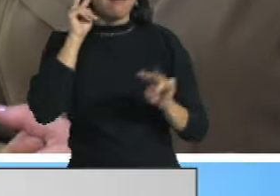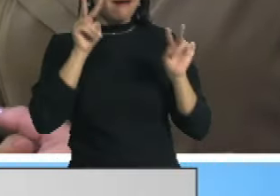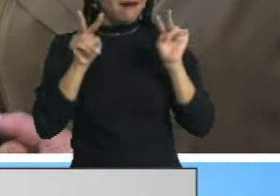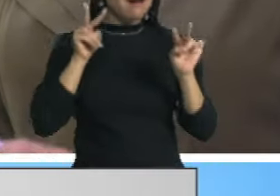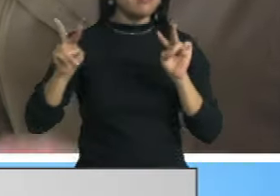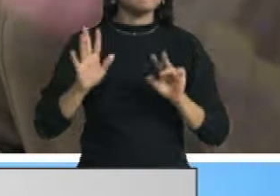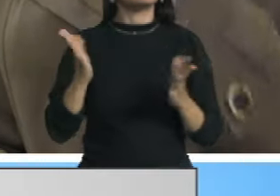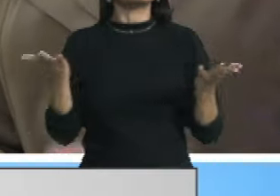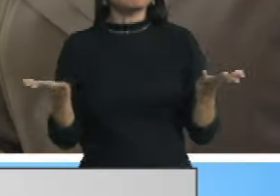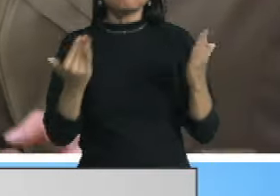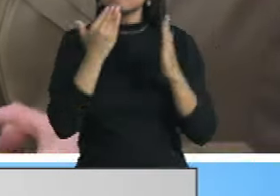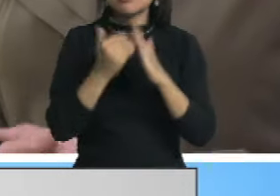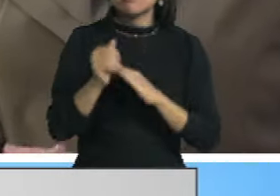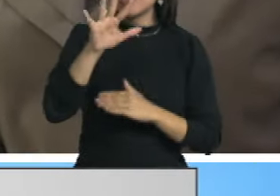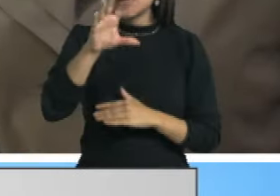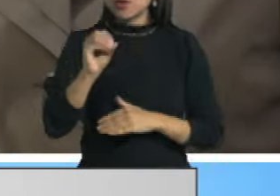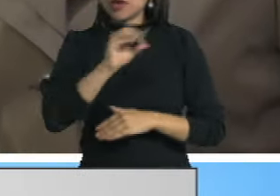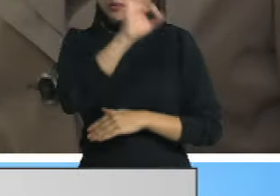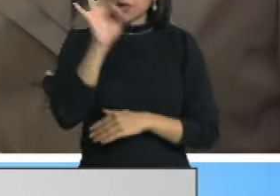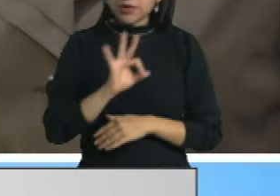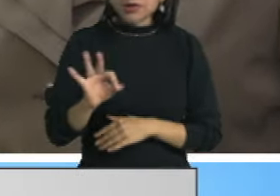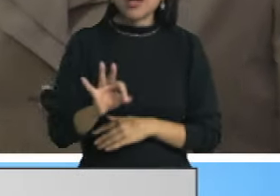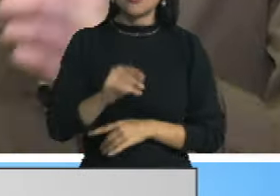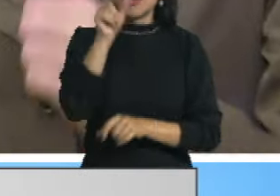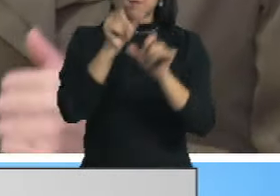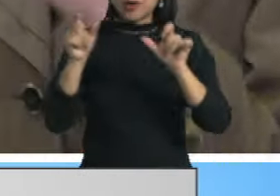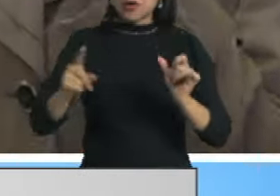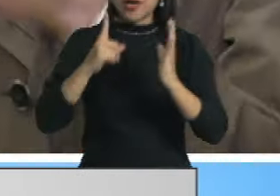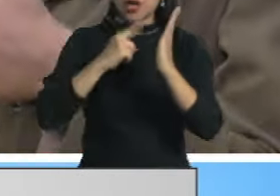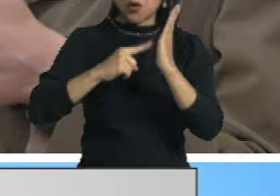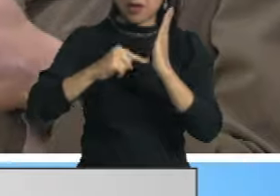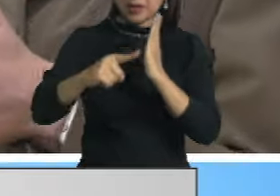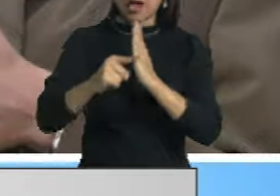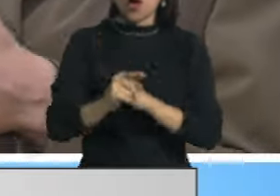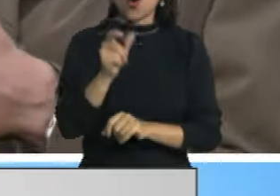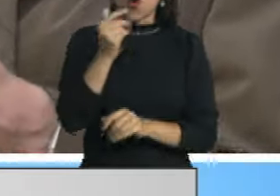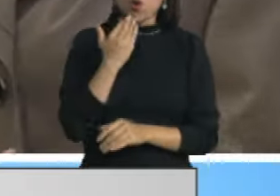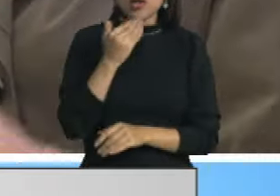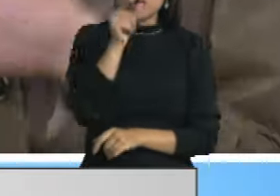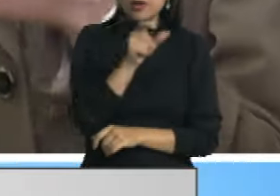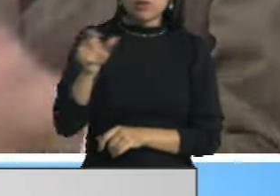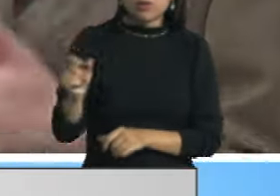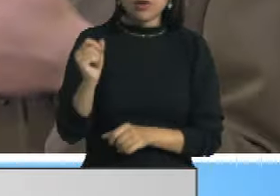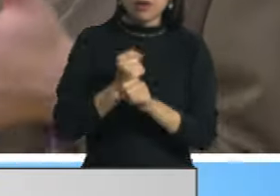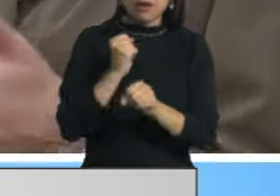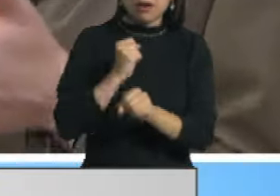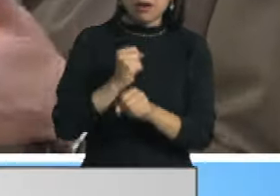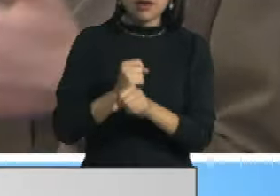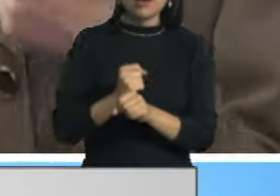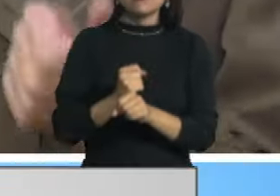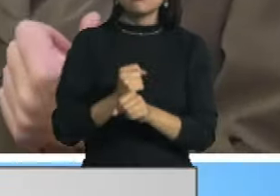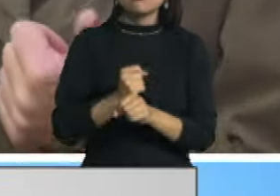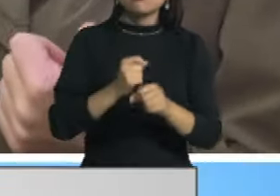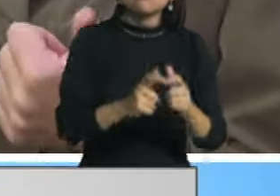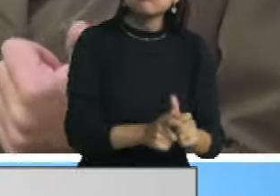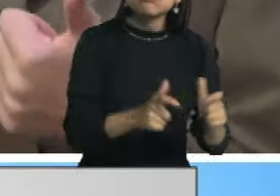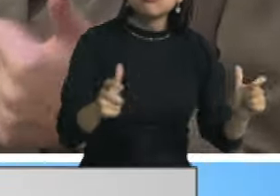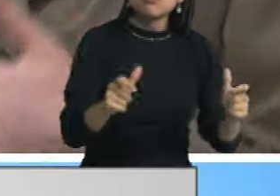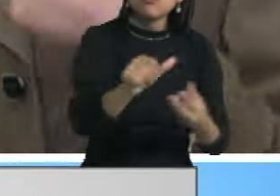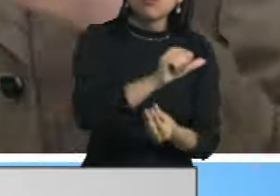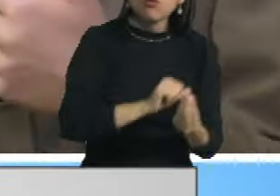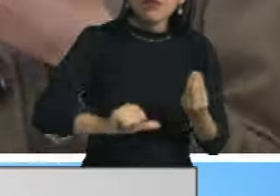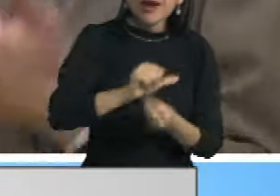que aproximadamente el 50% del personal contratado cuando la ciudad funciona 24 horas es del género femenino. O sea, eso quiere